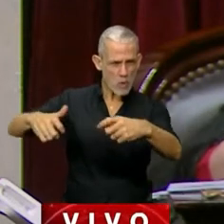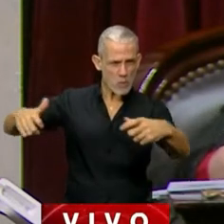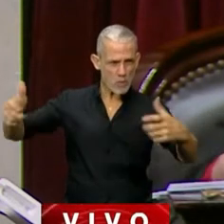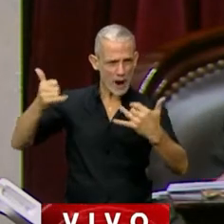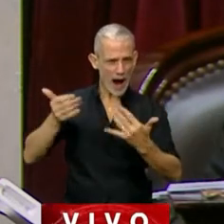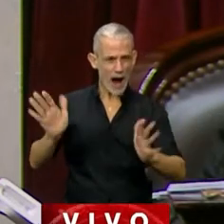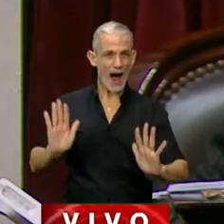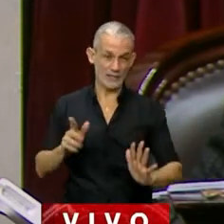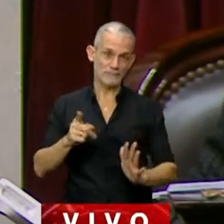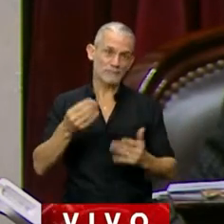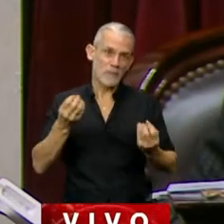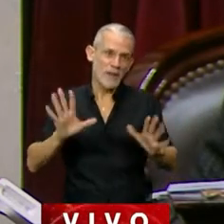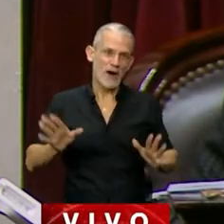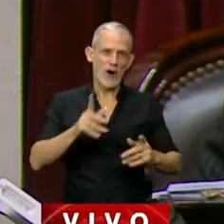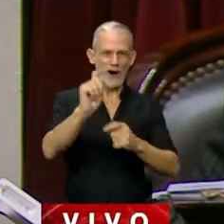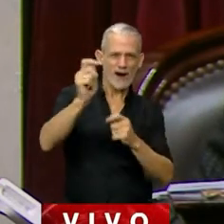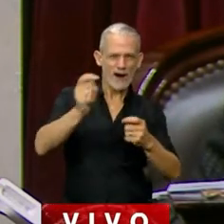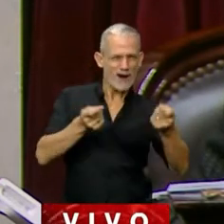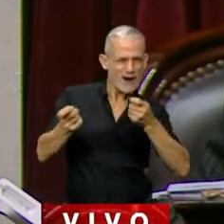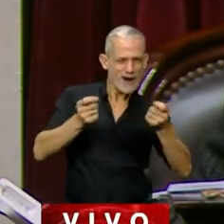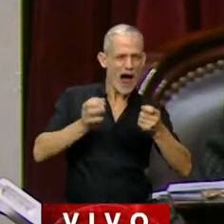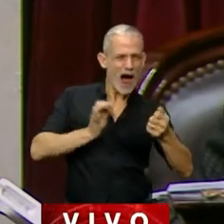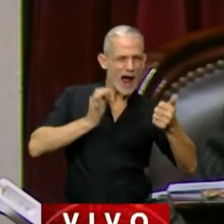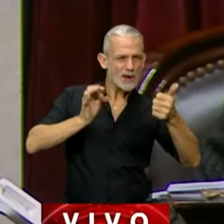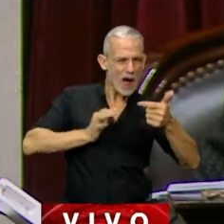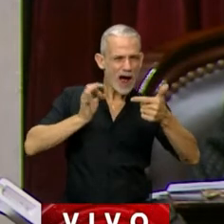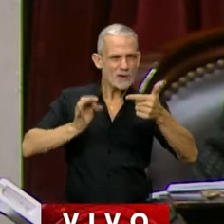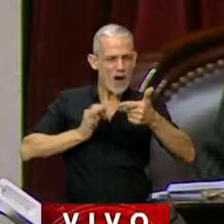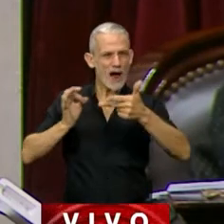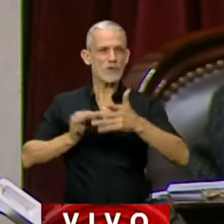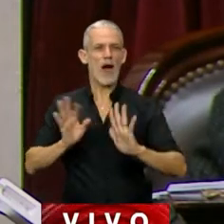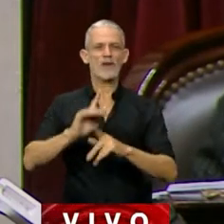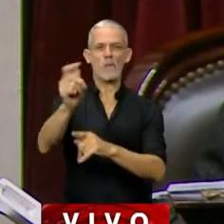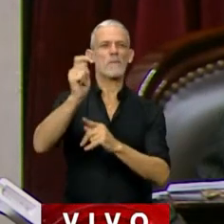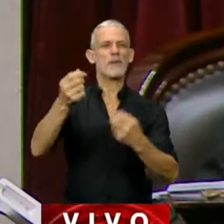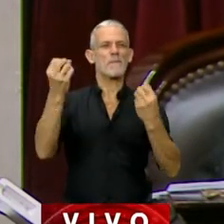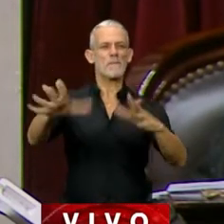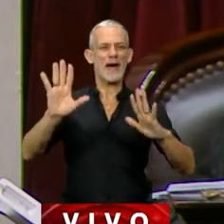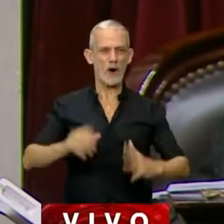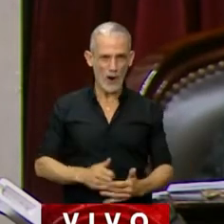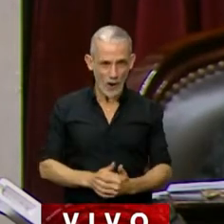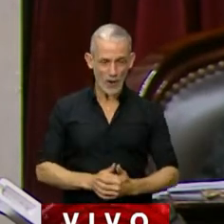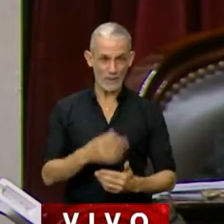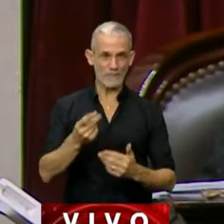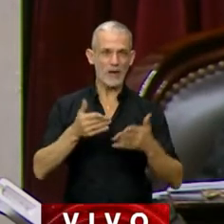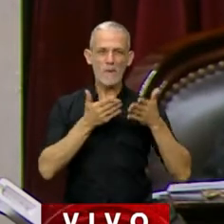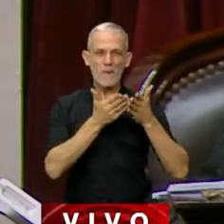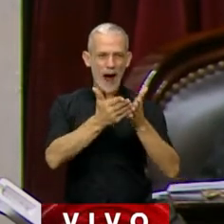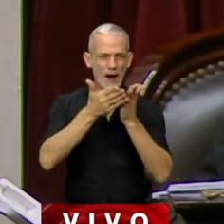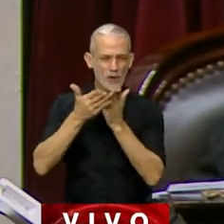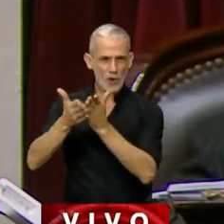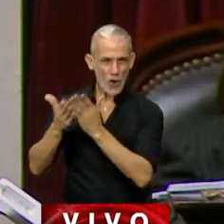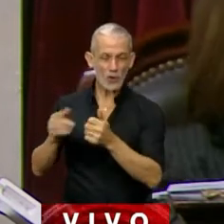Ese regular mejor año a año permite que se pesque mejor. La flota